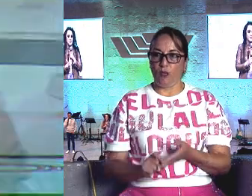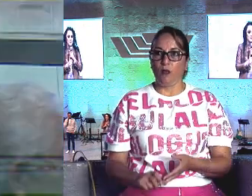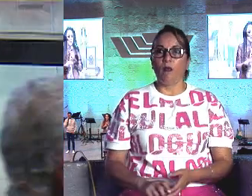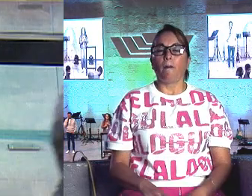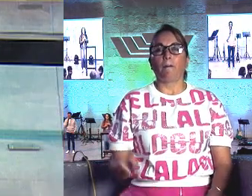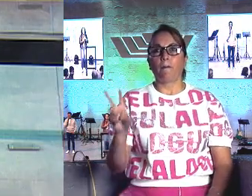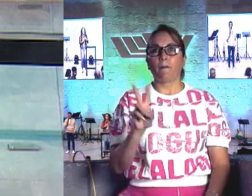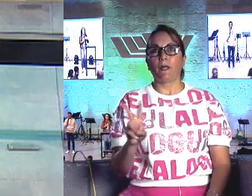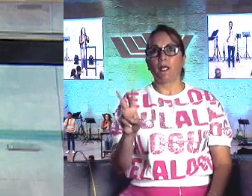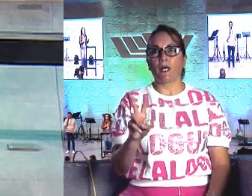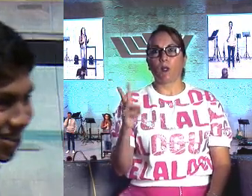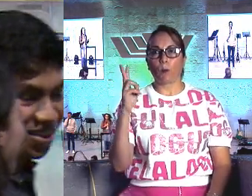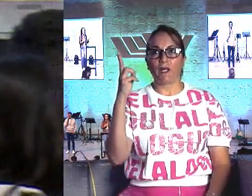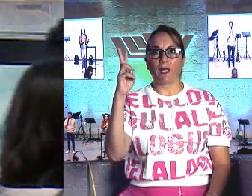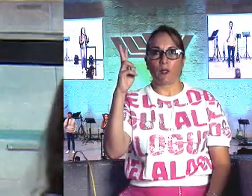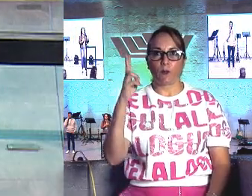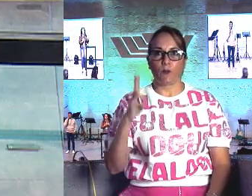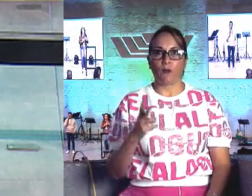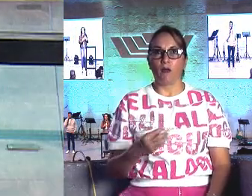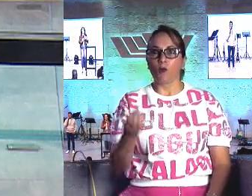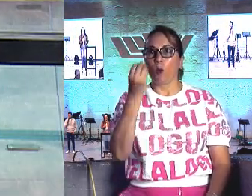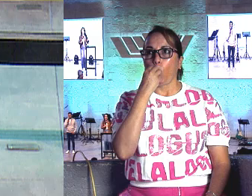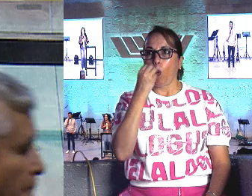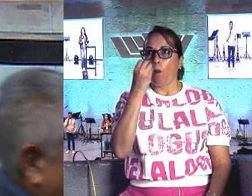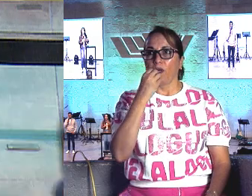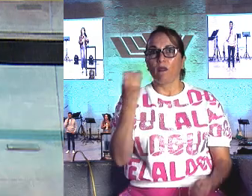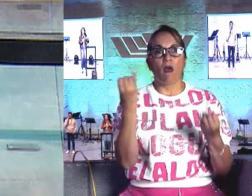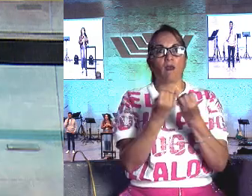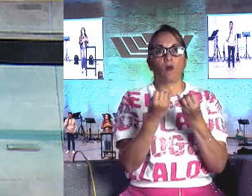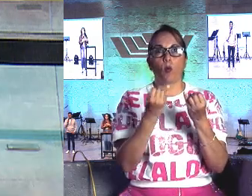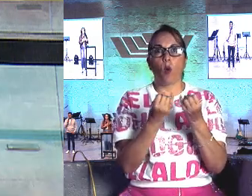Calacafe, y recordarte que hay comidas entre semana.